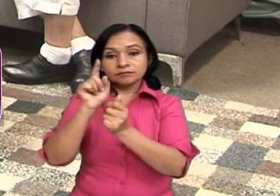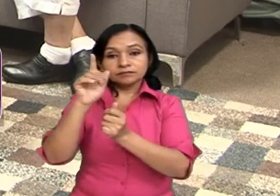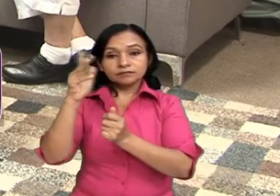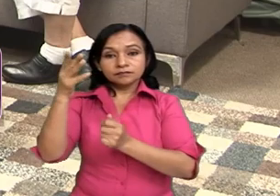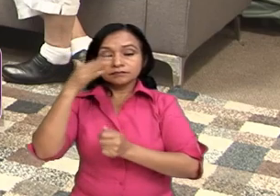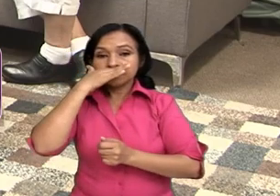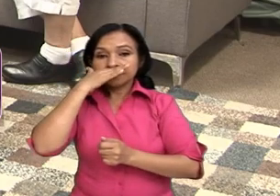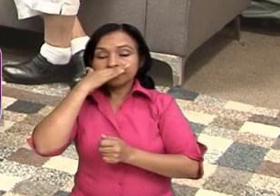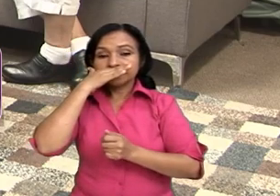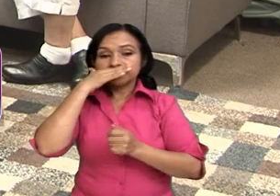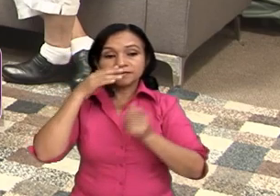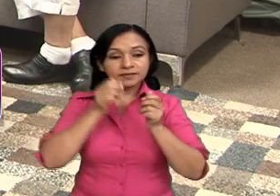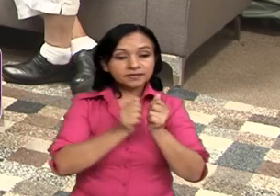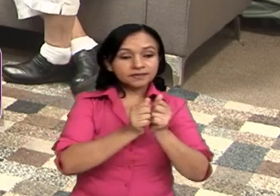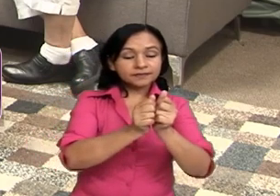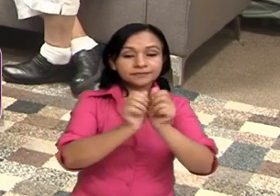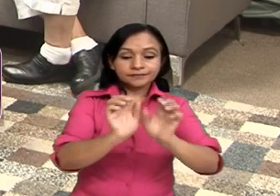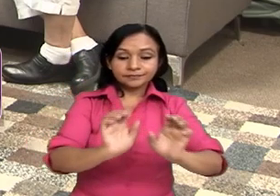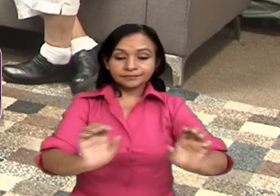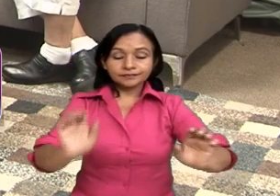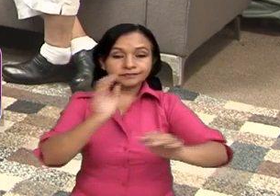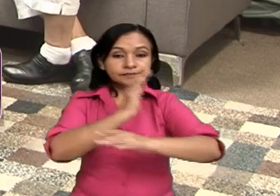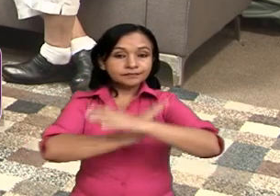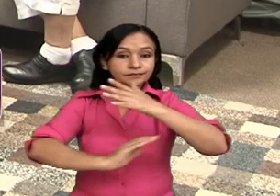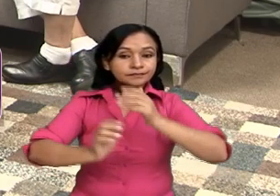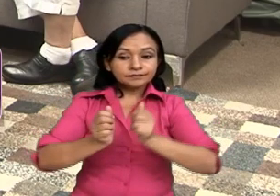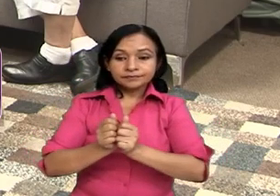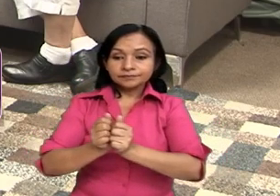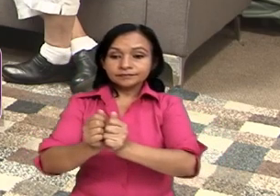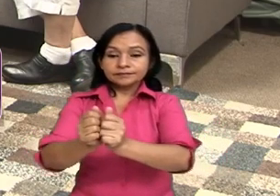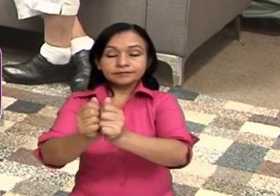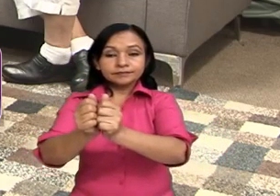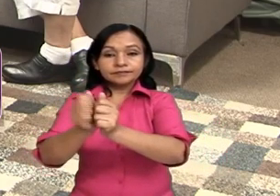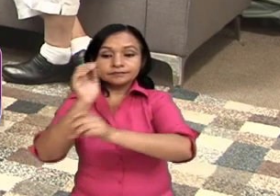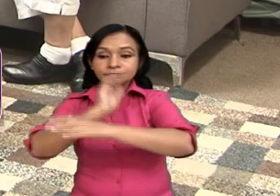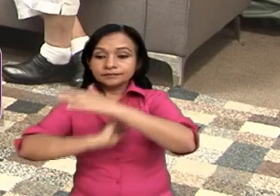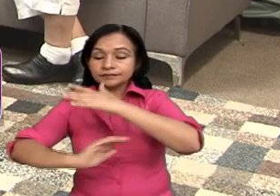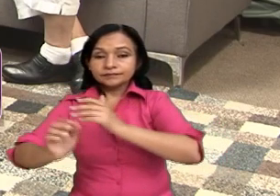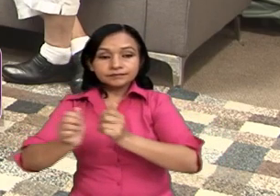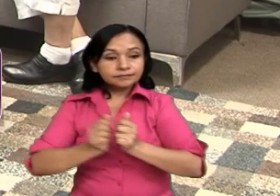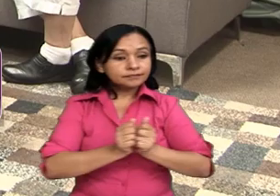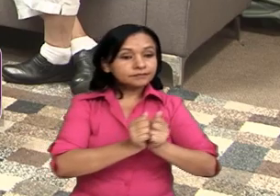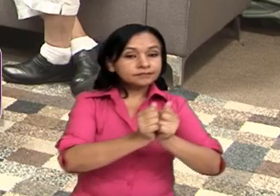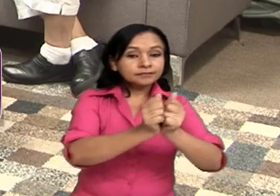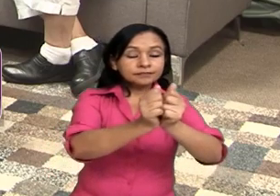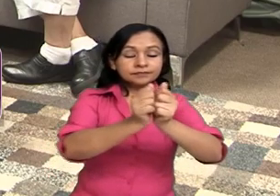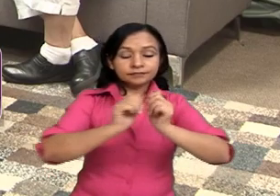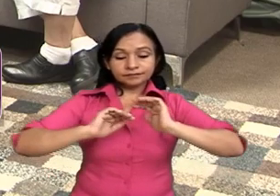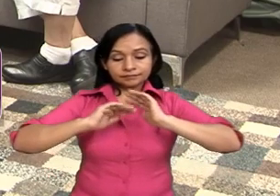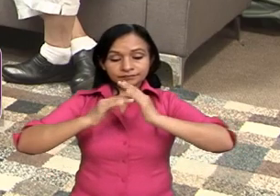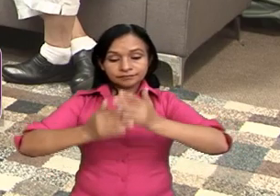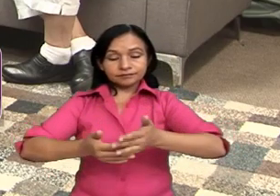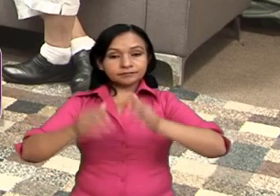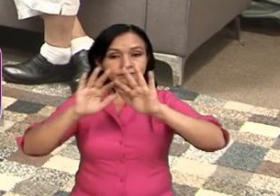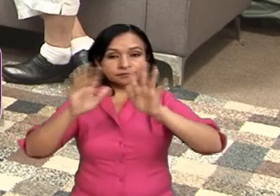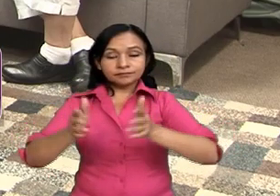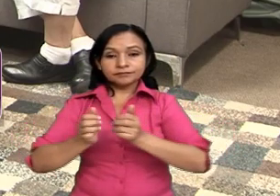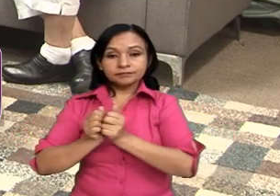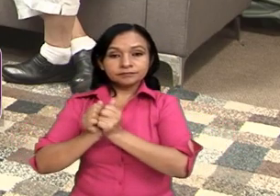va, acompaña a un niño con discapacidad, que va, acompaña a una persona con discapacidad, que va, acompaña a una mujer embarazada, que va, acompaña a